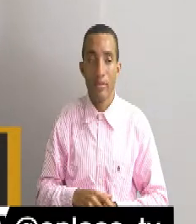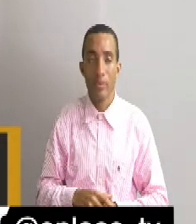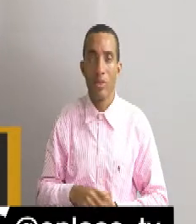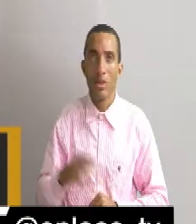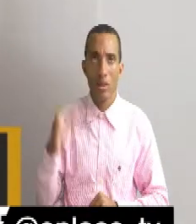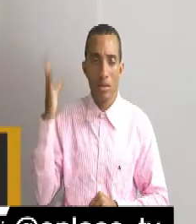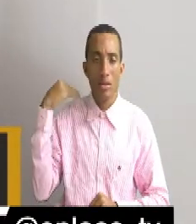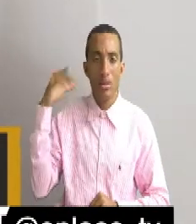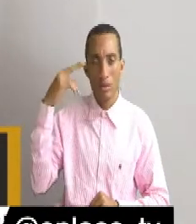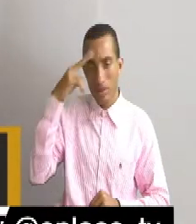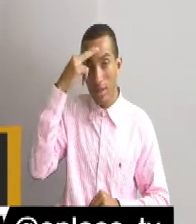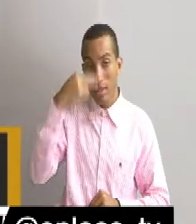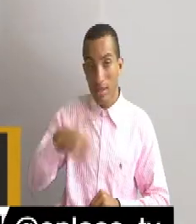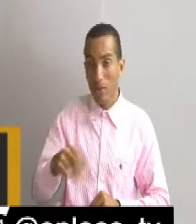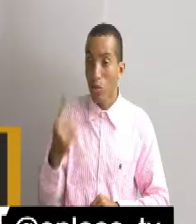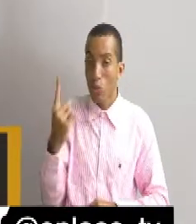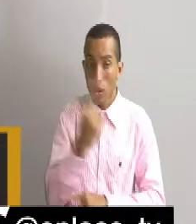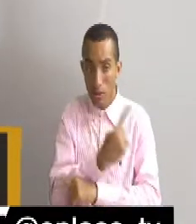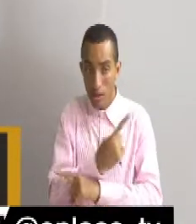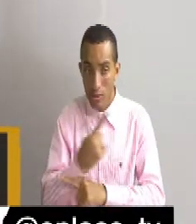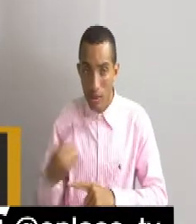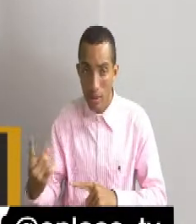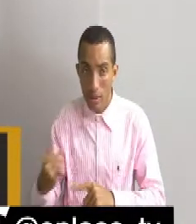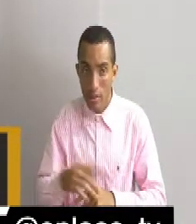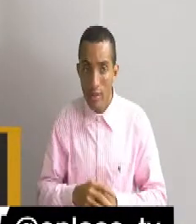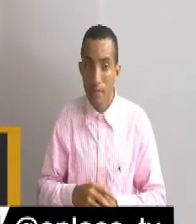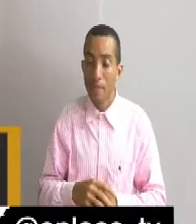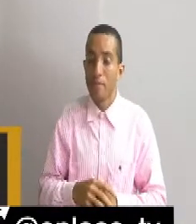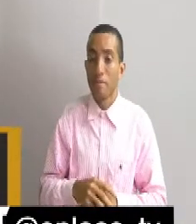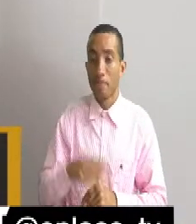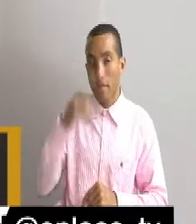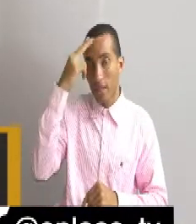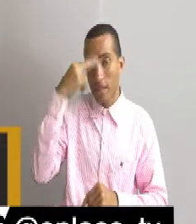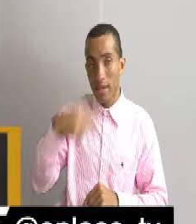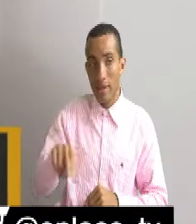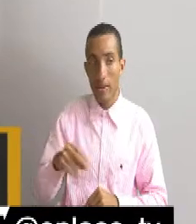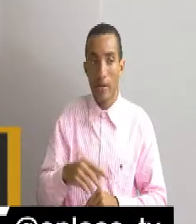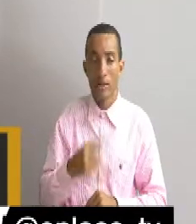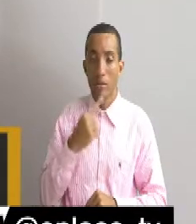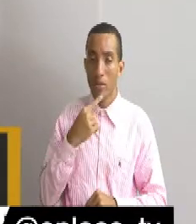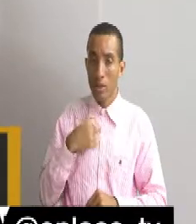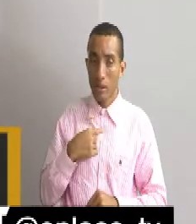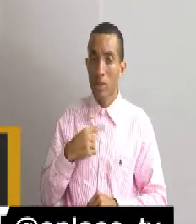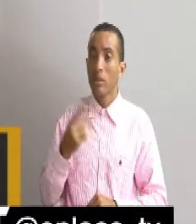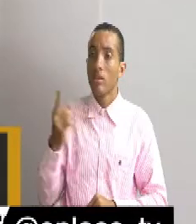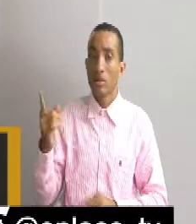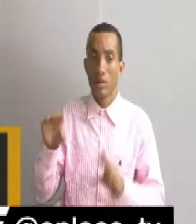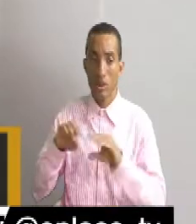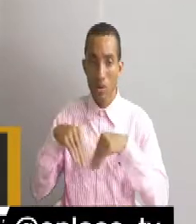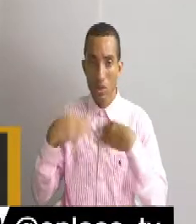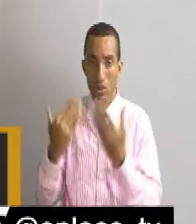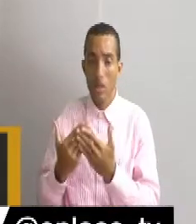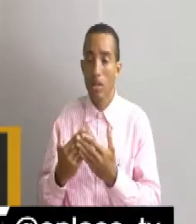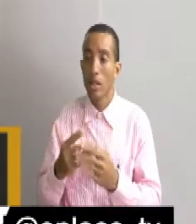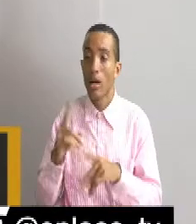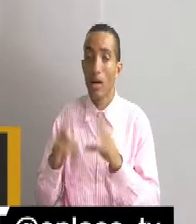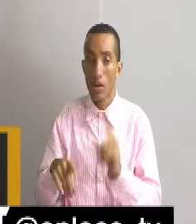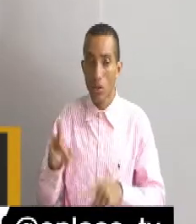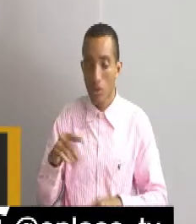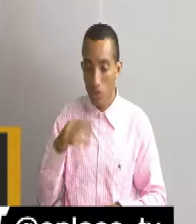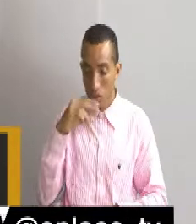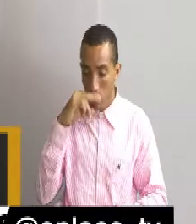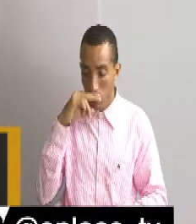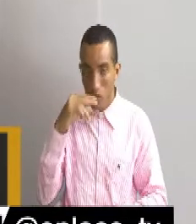como una semana atrás mi hijo viene presentándome, diciéndome que en el colegio hay niños que le están ofreciendo